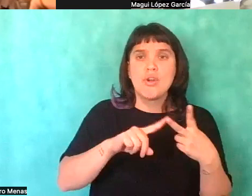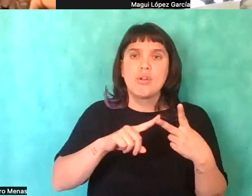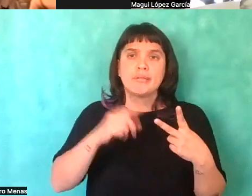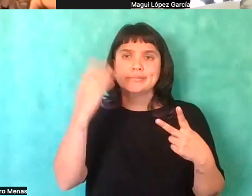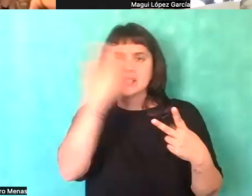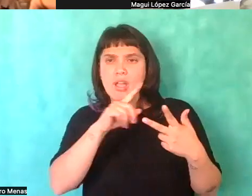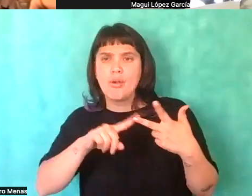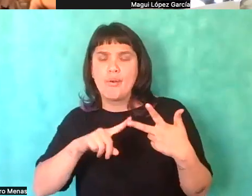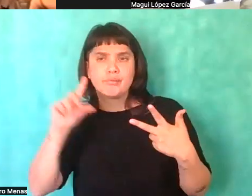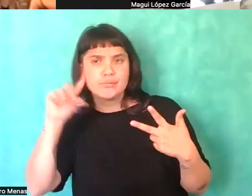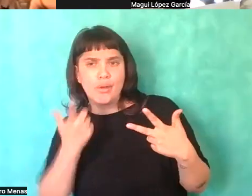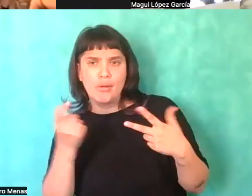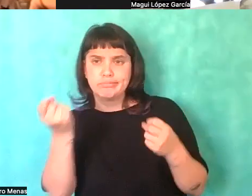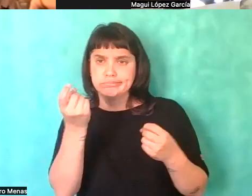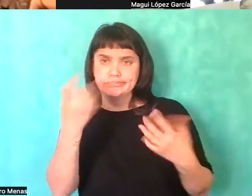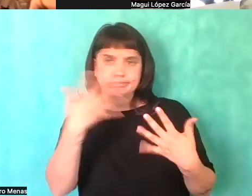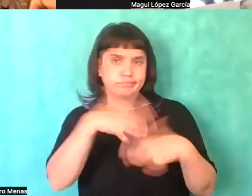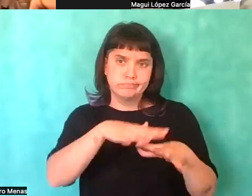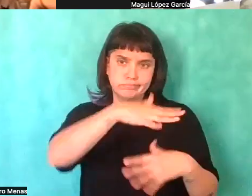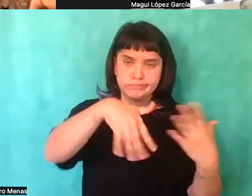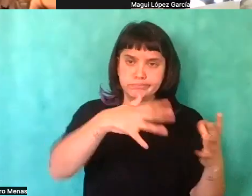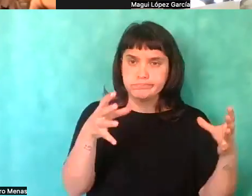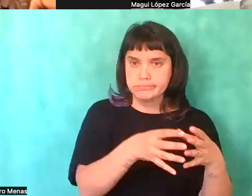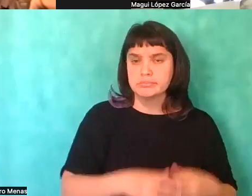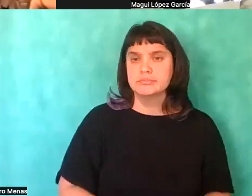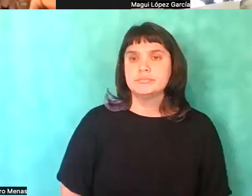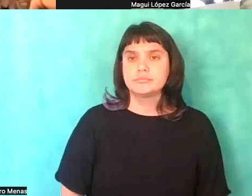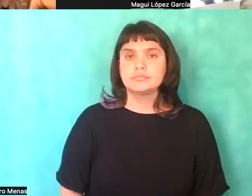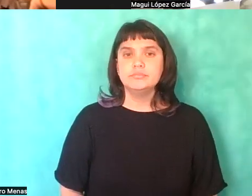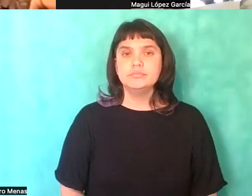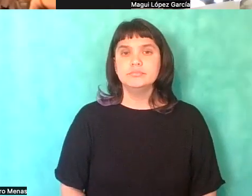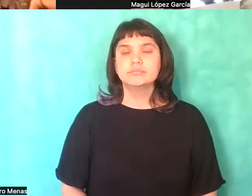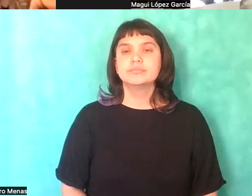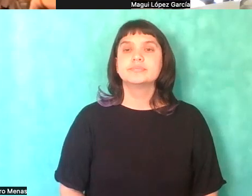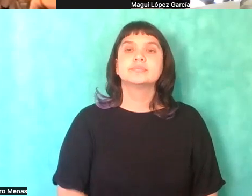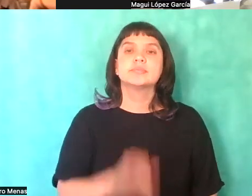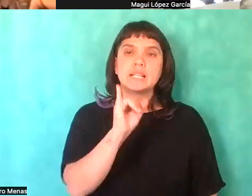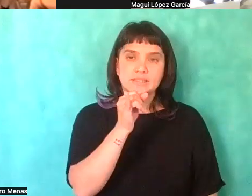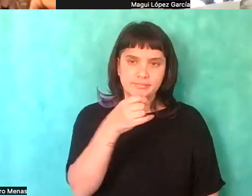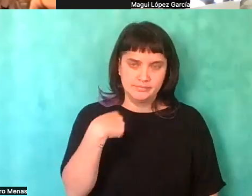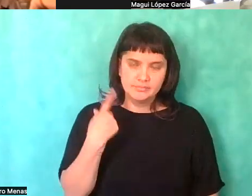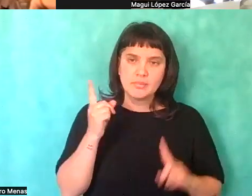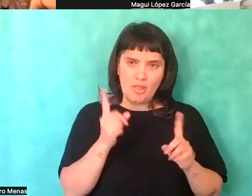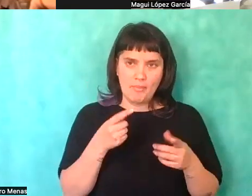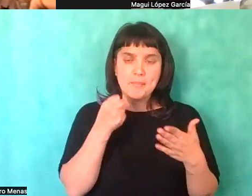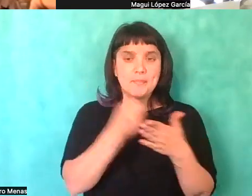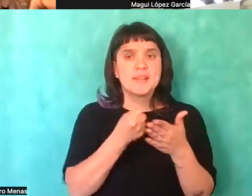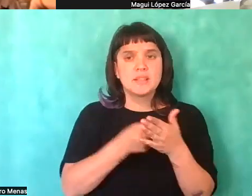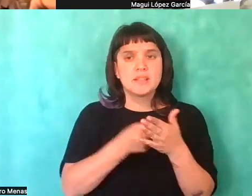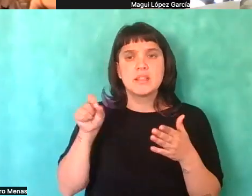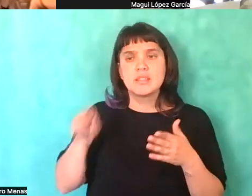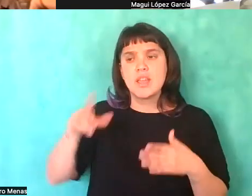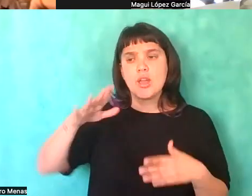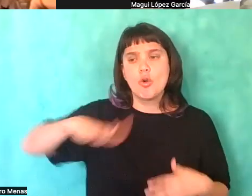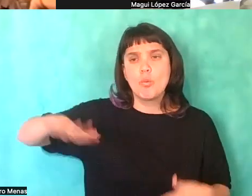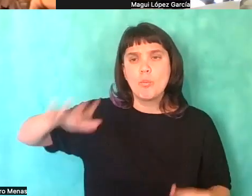sí, tranquilamente puede ser. Lo que sí, digo, hay una gran también militancia de la comunidad sorda